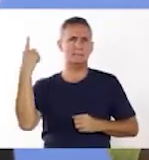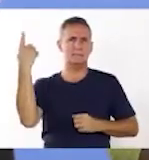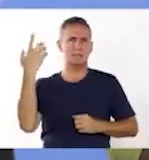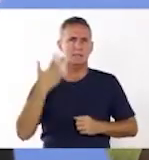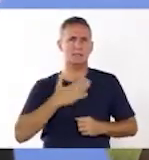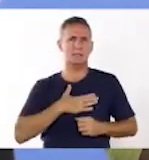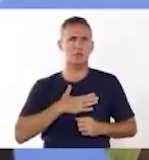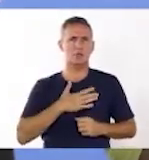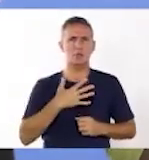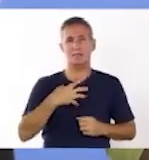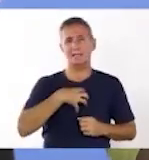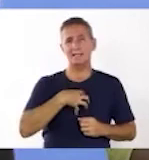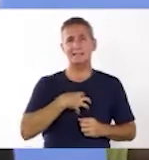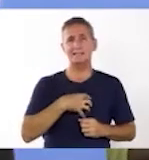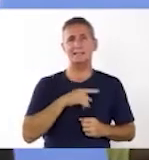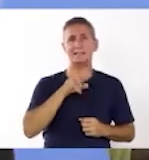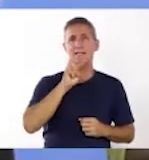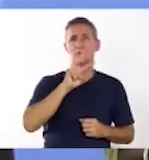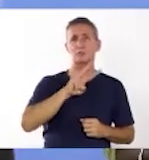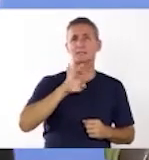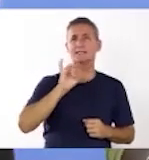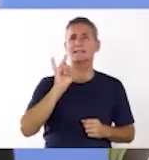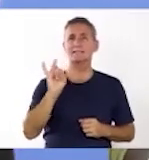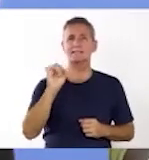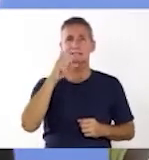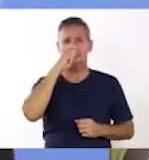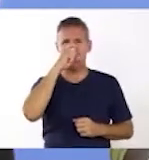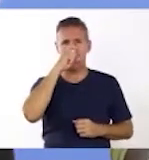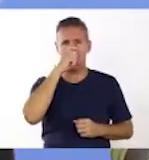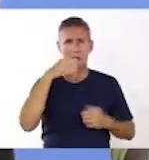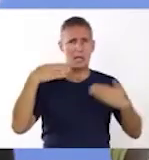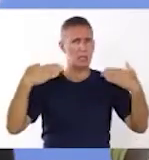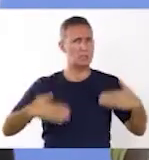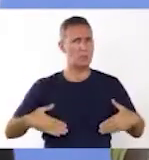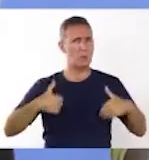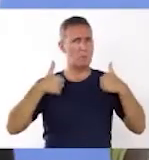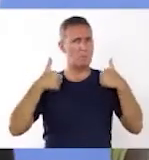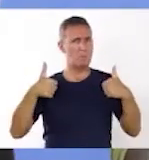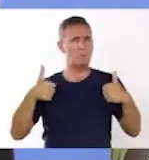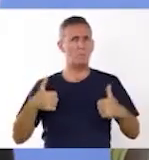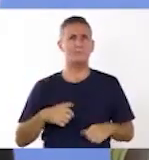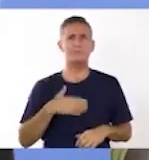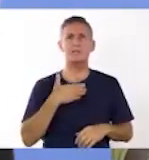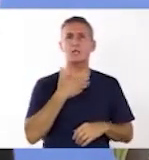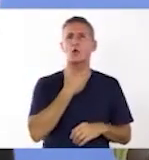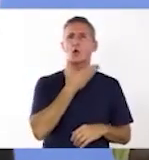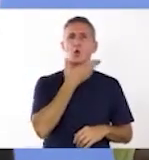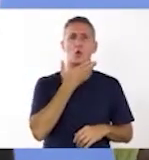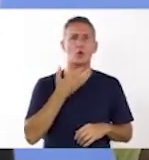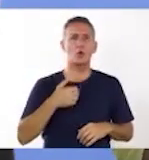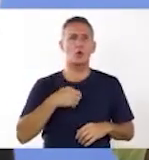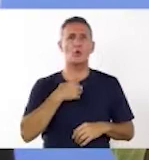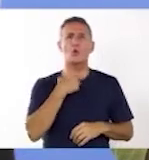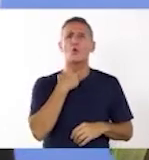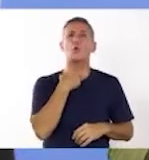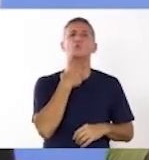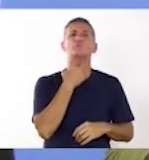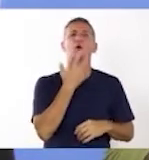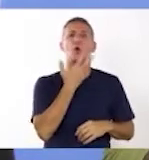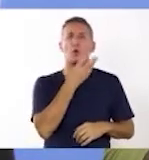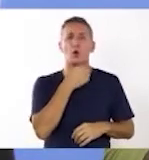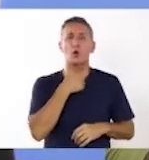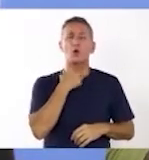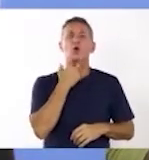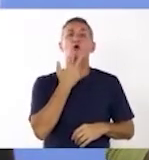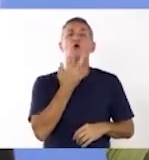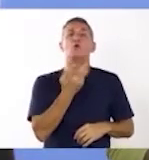nacionalidad. Tengo 37 años, mi salud es perfecta y con mi aliento puro comienzo